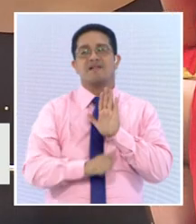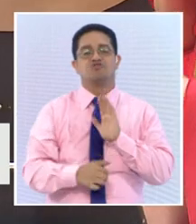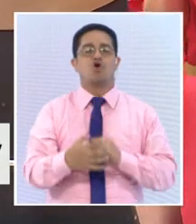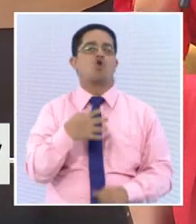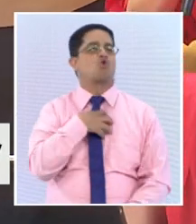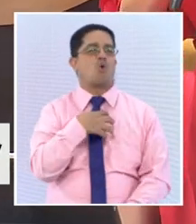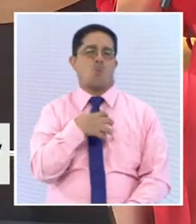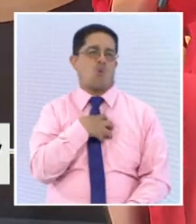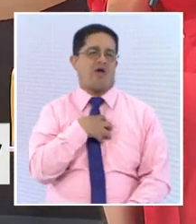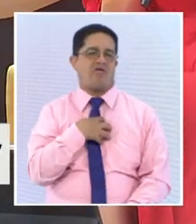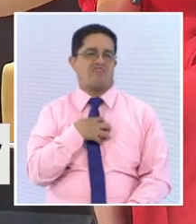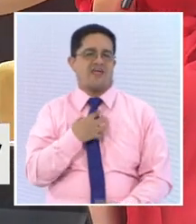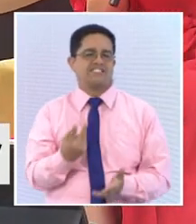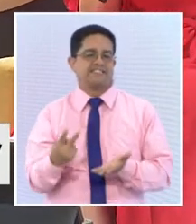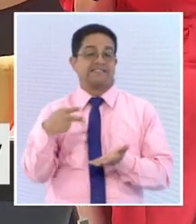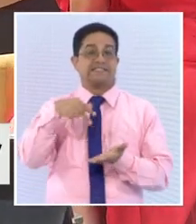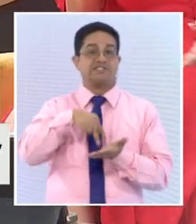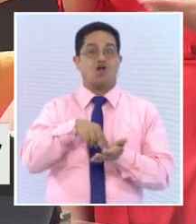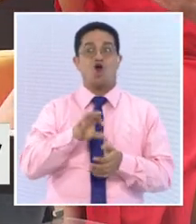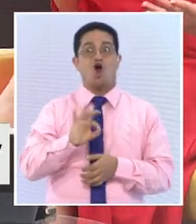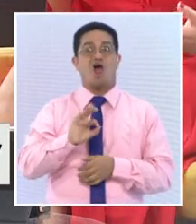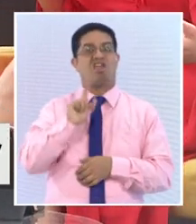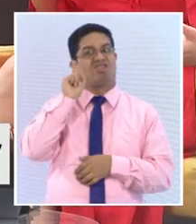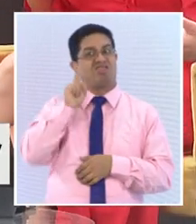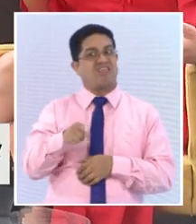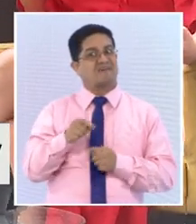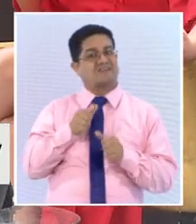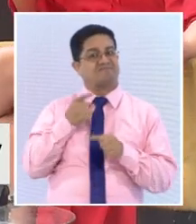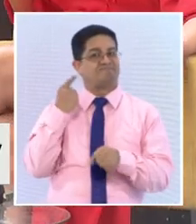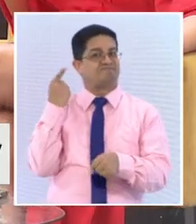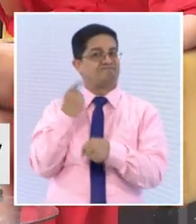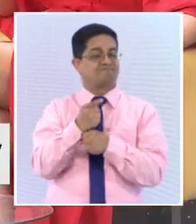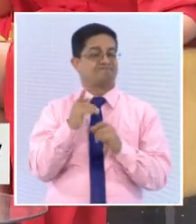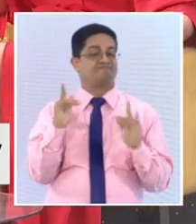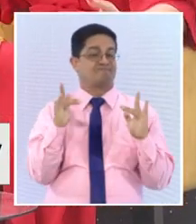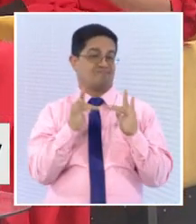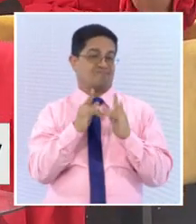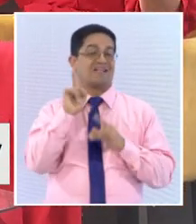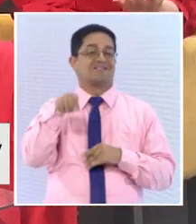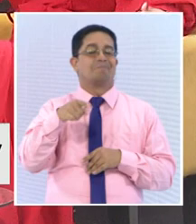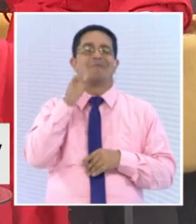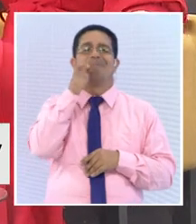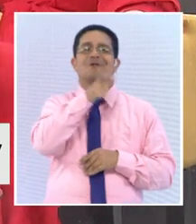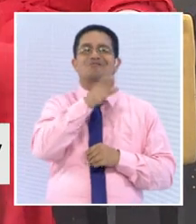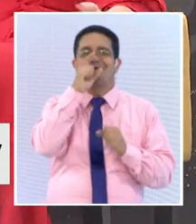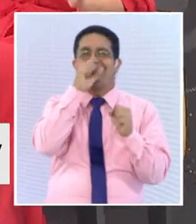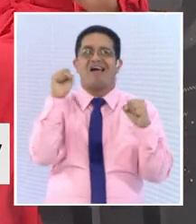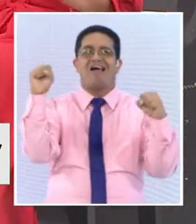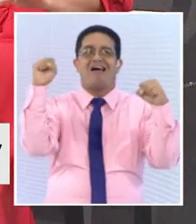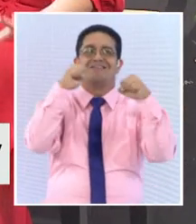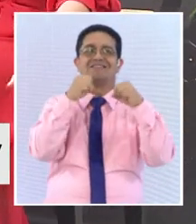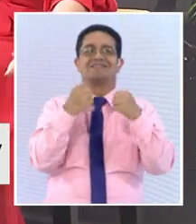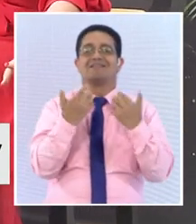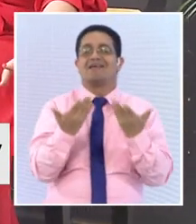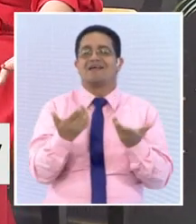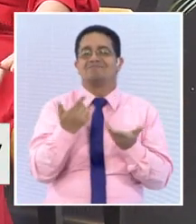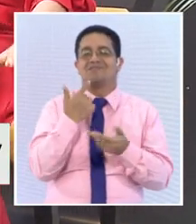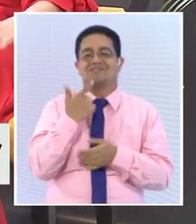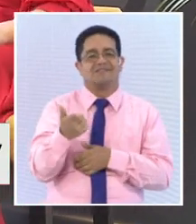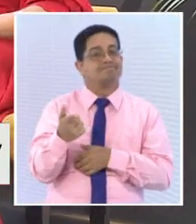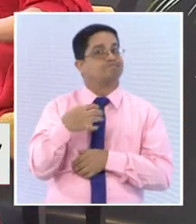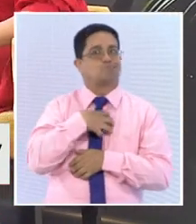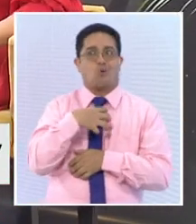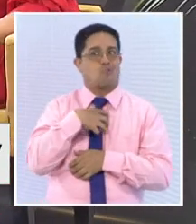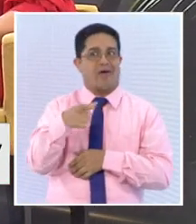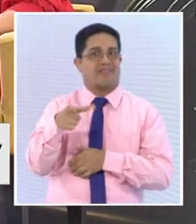moverse o que tienen que estar totalmente encamado. Incluso lo vemos en las personas de la tercera edad, que incluso es contraproducente quedarse acostado por mucho